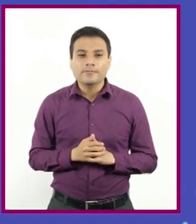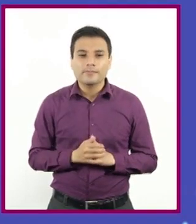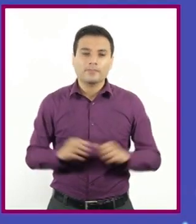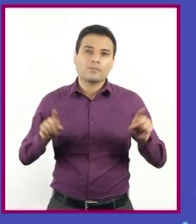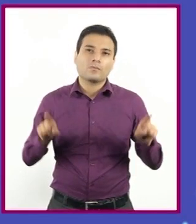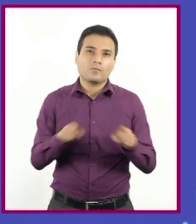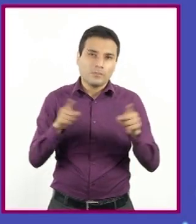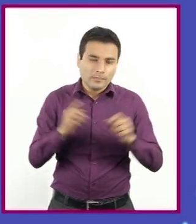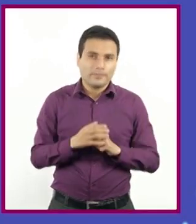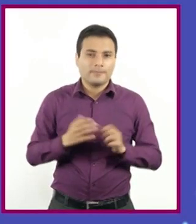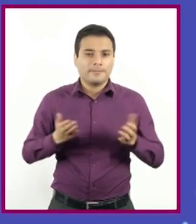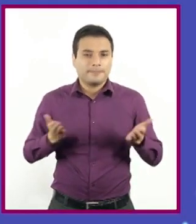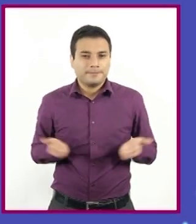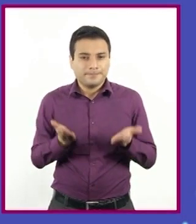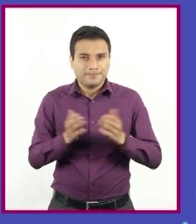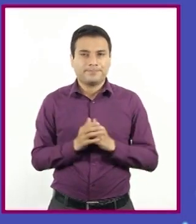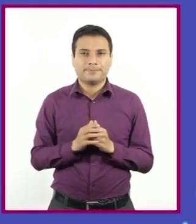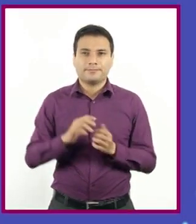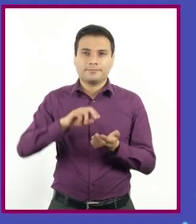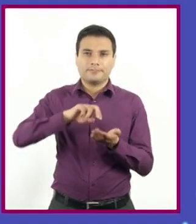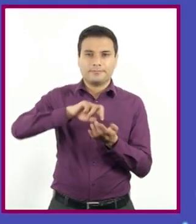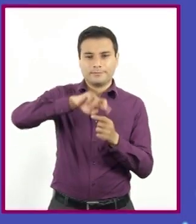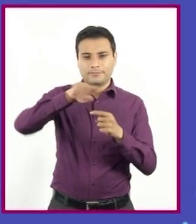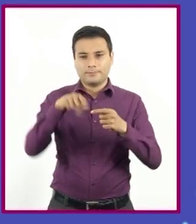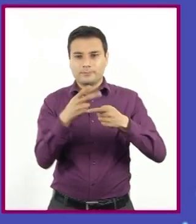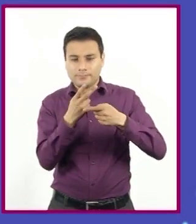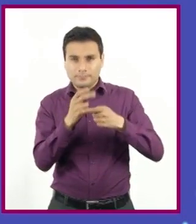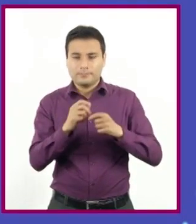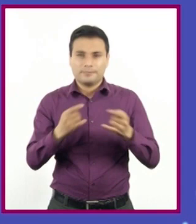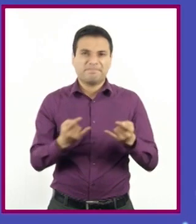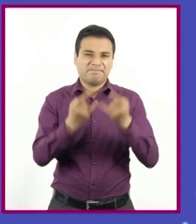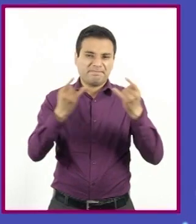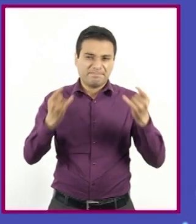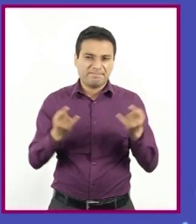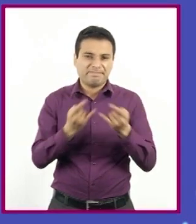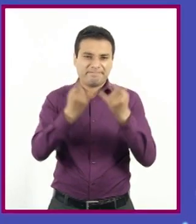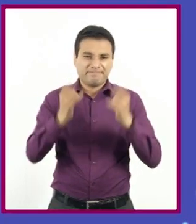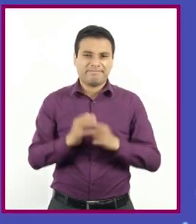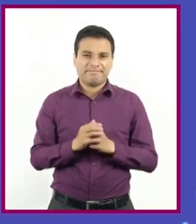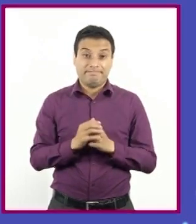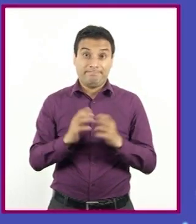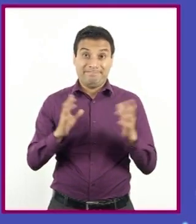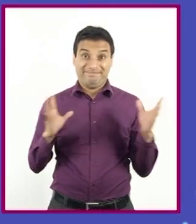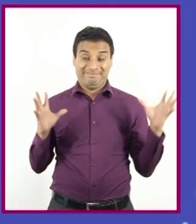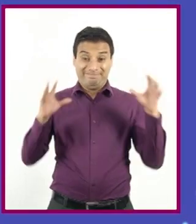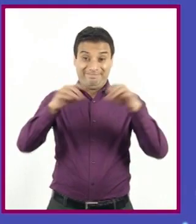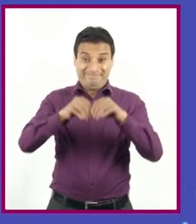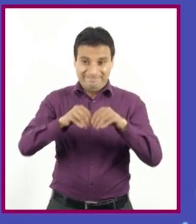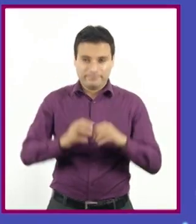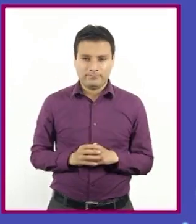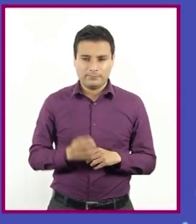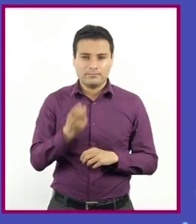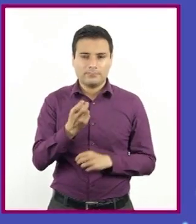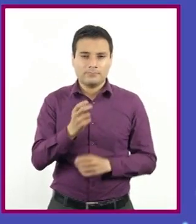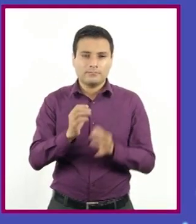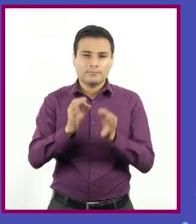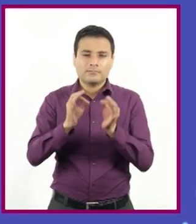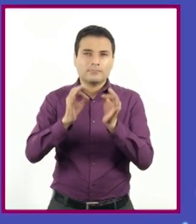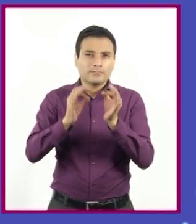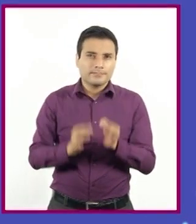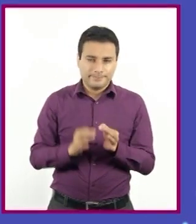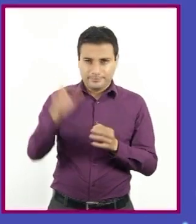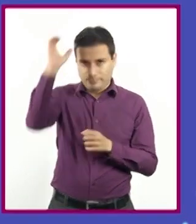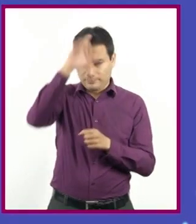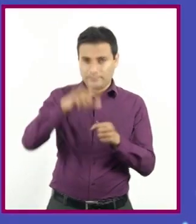la música, el baile, las acrobacias y la historia que hacen sumergirse en los aspectos de la rica